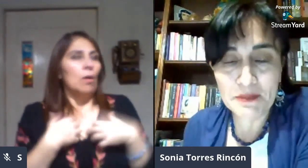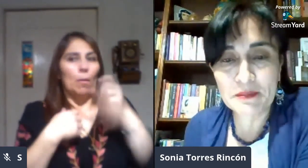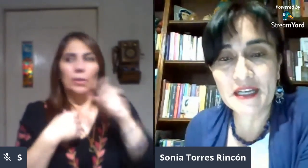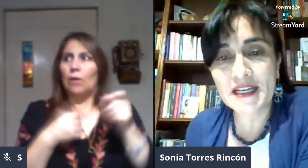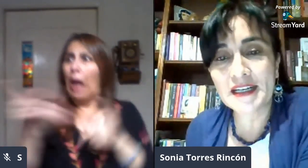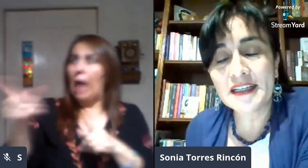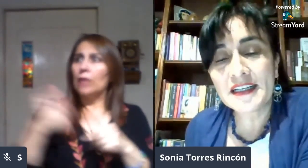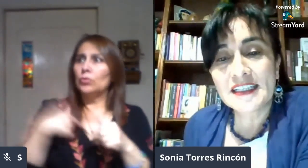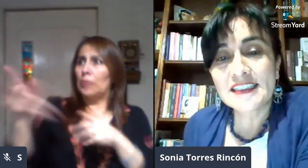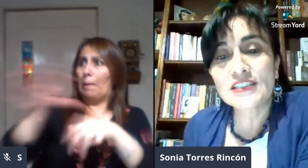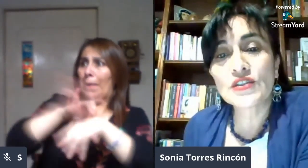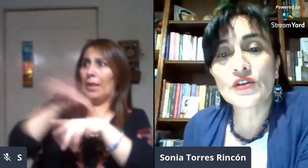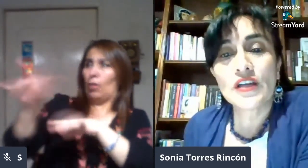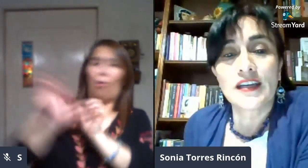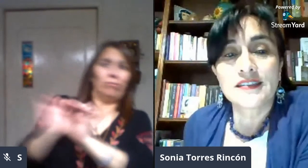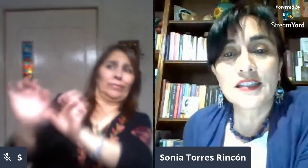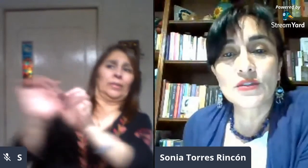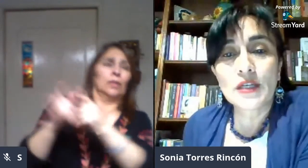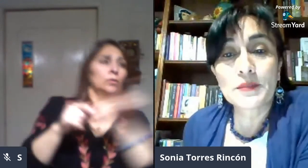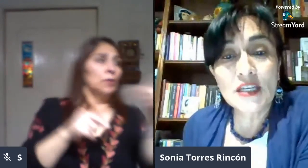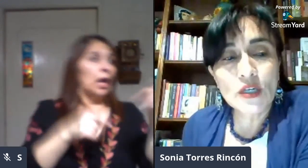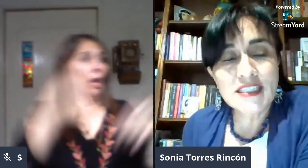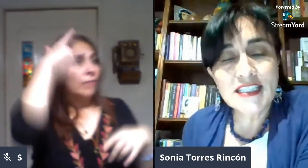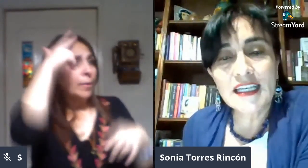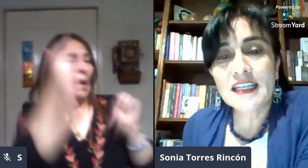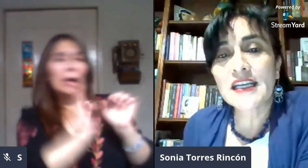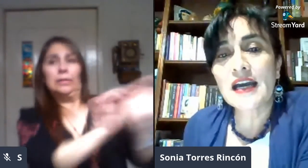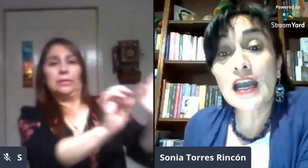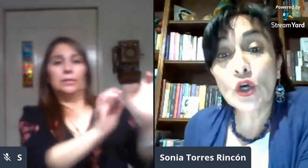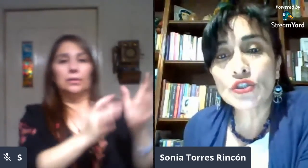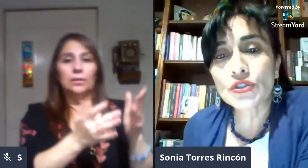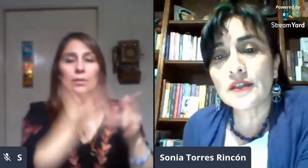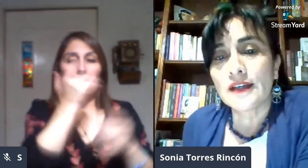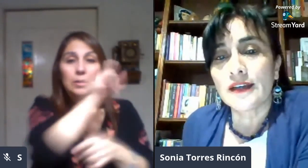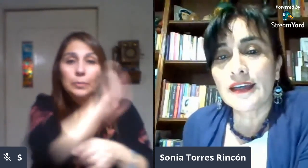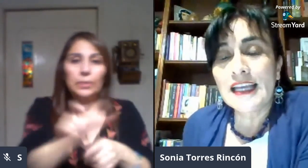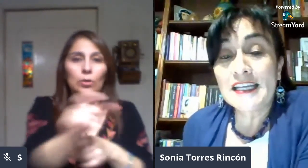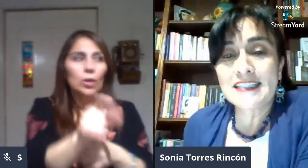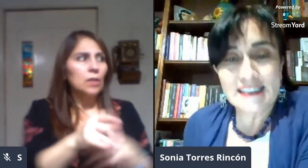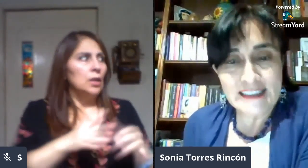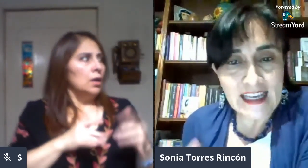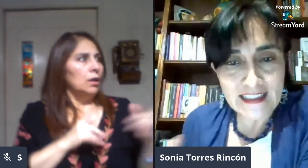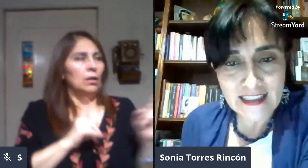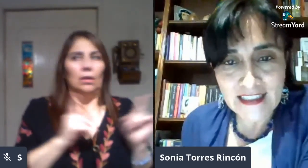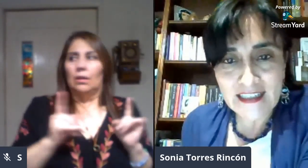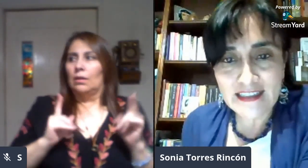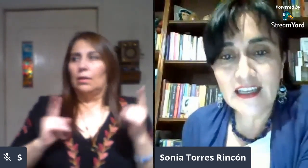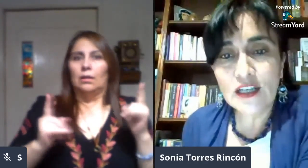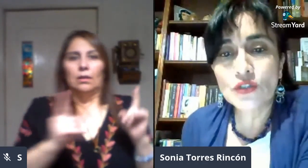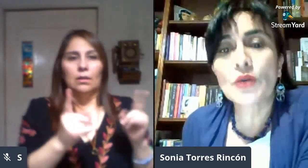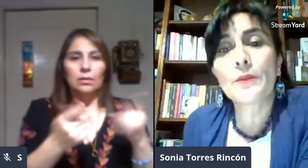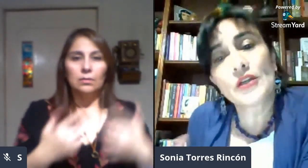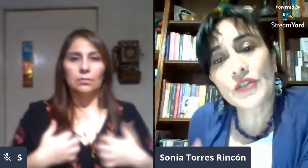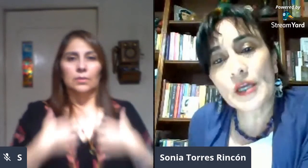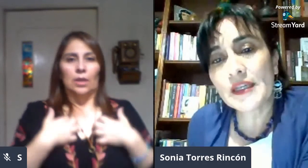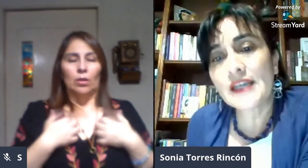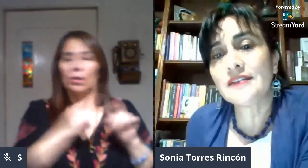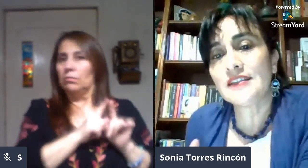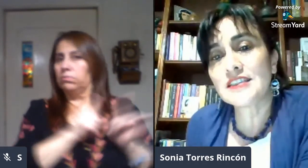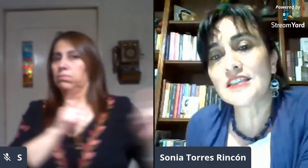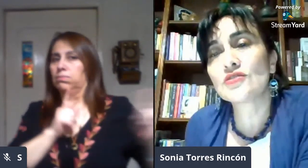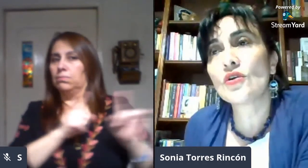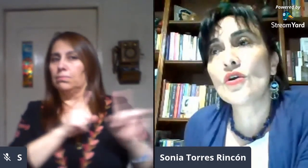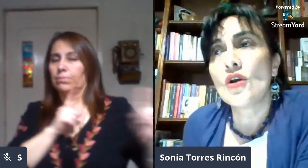hablábamos en la primera sesión, ¿cierto? El miedo que se genera al otro, la necesidad de distanciarse del otro, pero